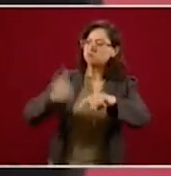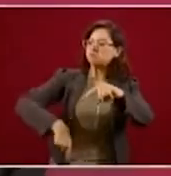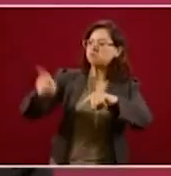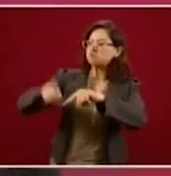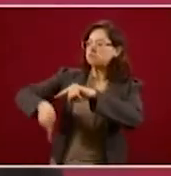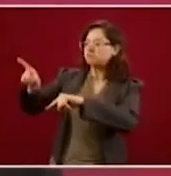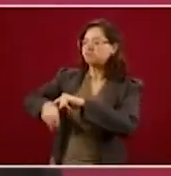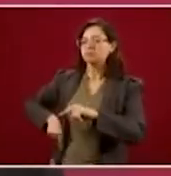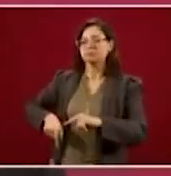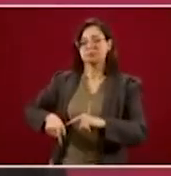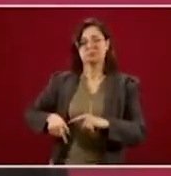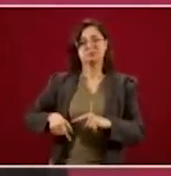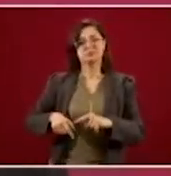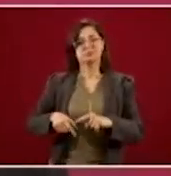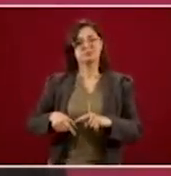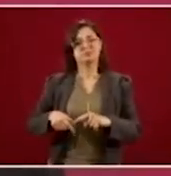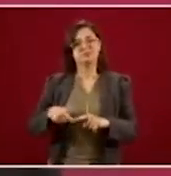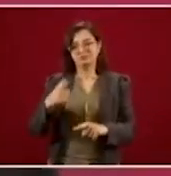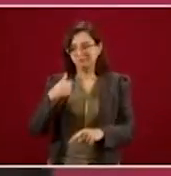Ahí me enteré.